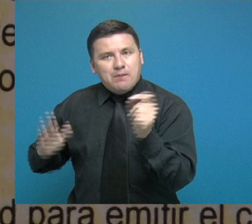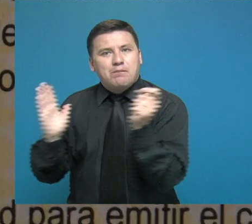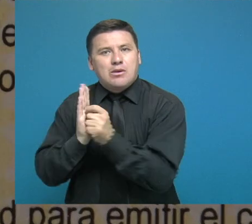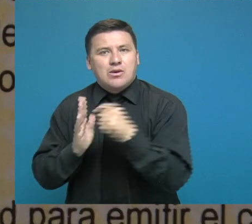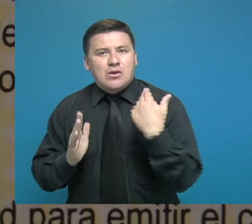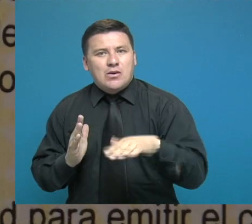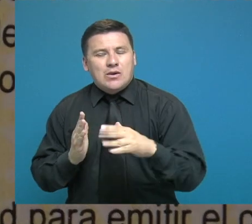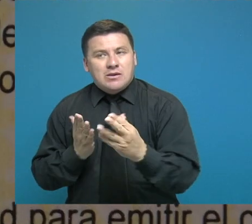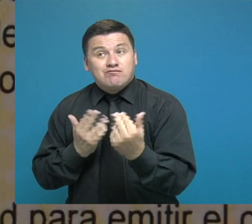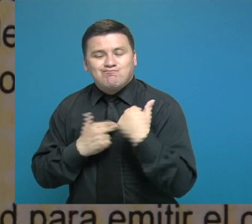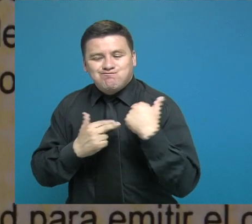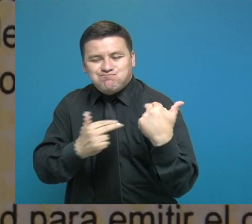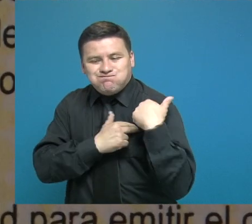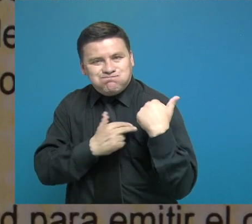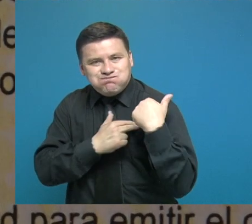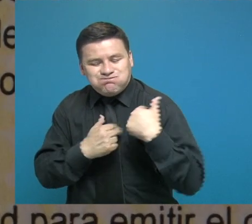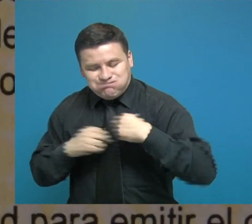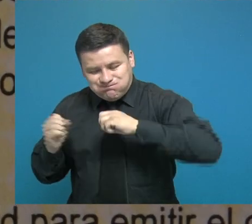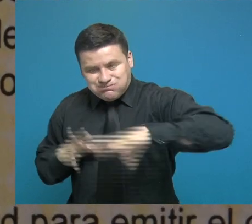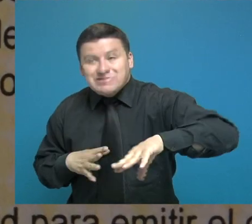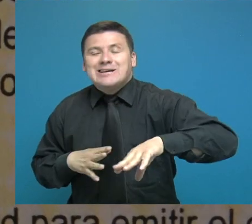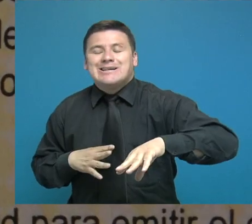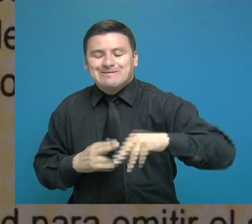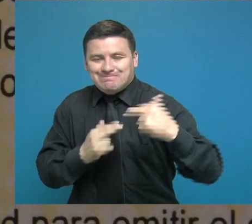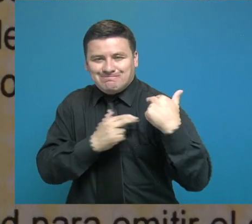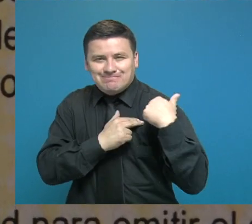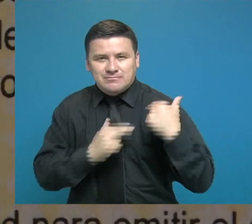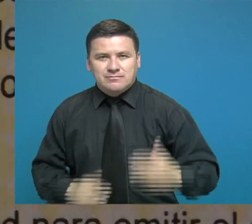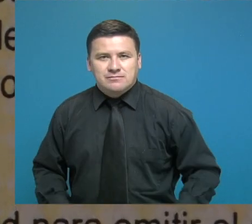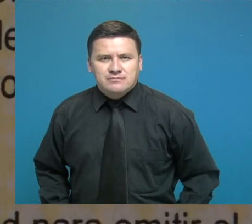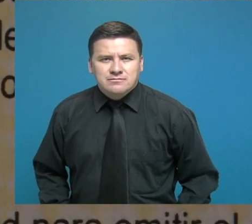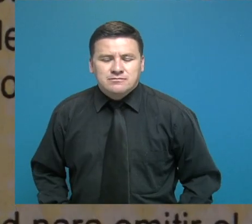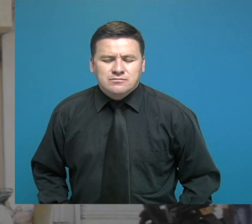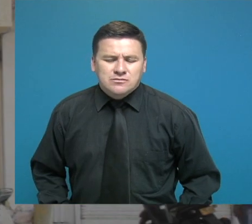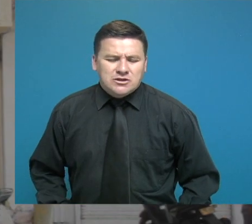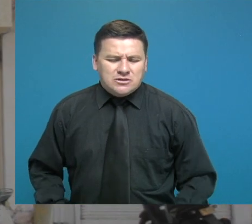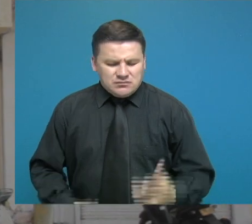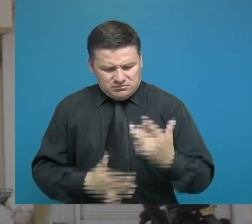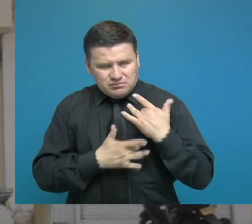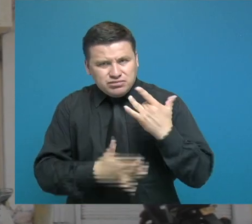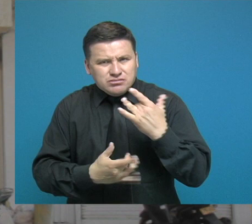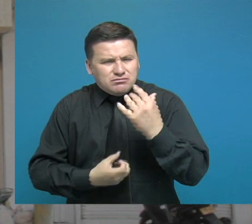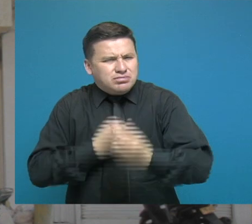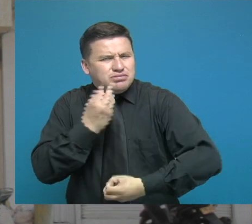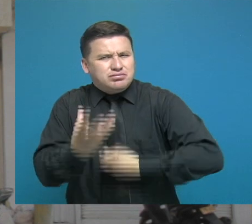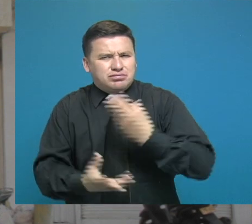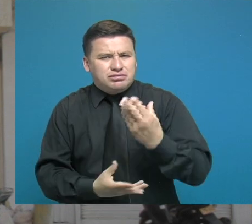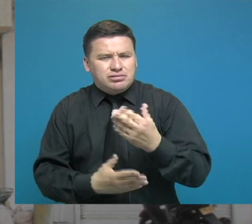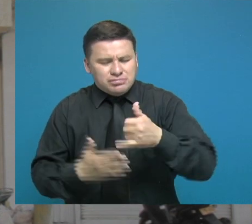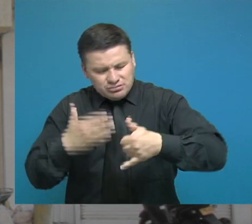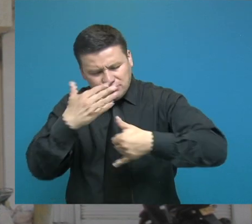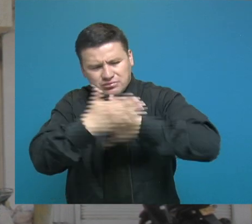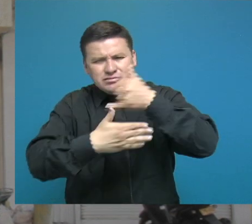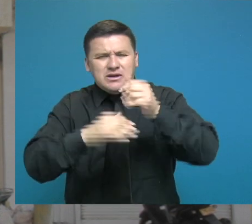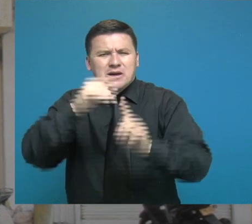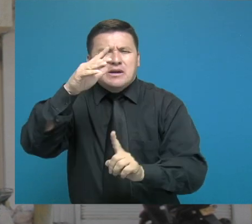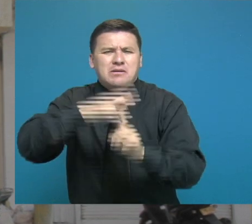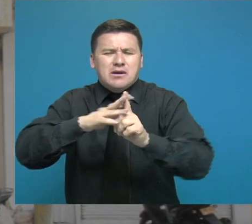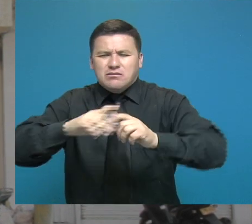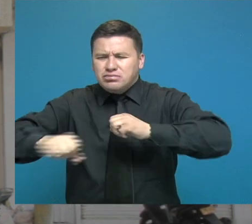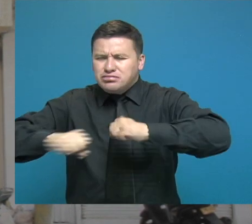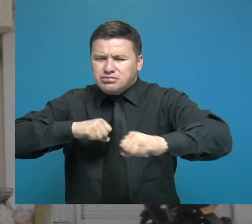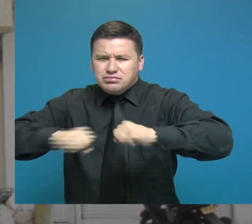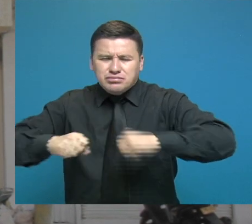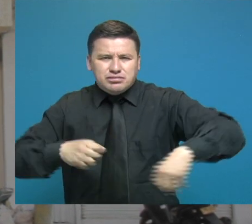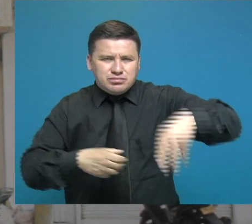Ese es uno de los retos y de las responsabilidades que tiene el desmovilizado. De manera voluntaria y espontánea, en el país se ha